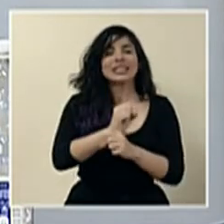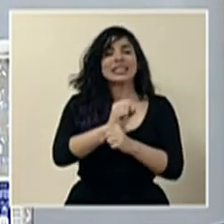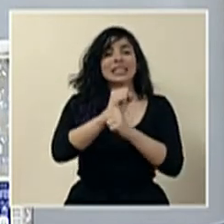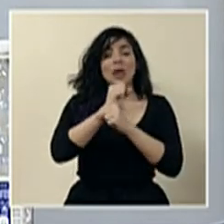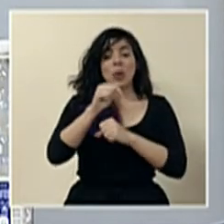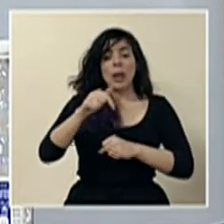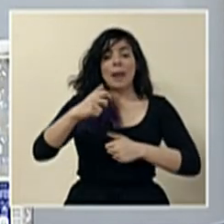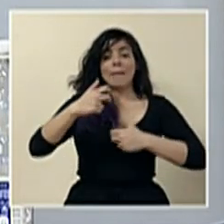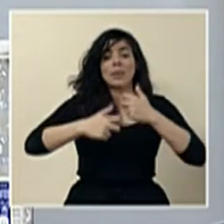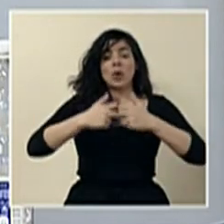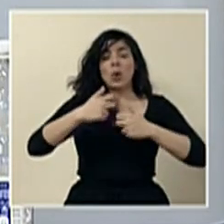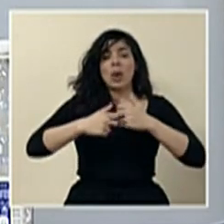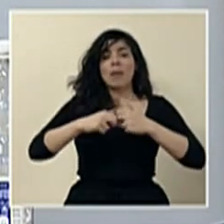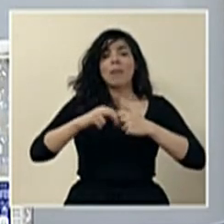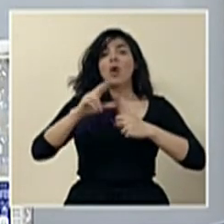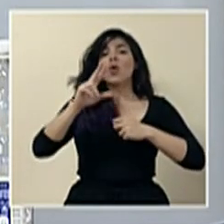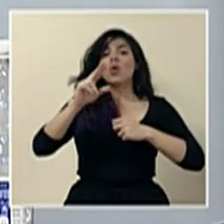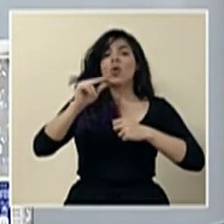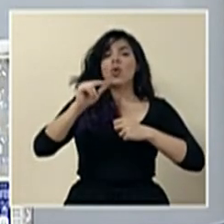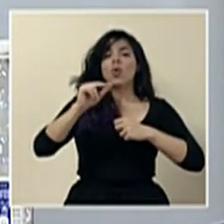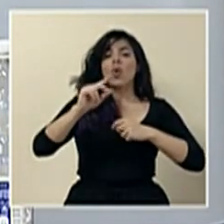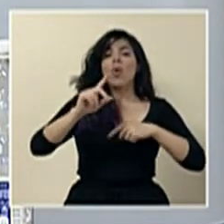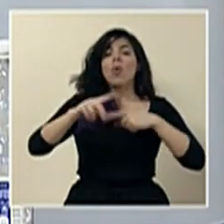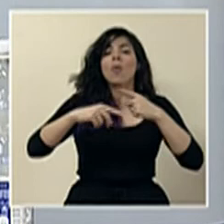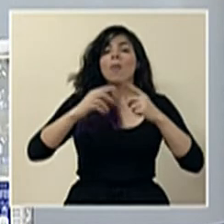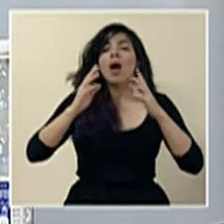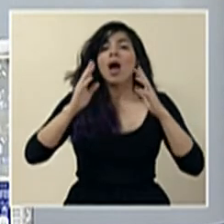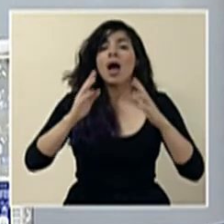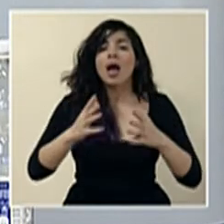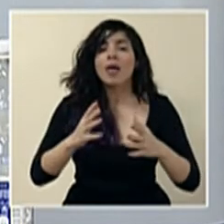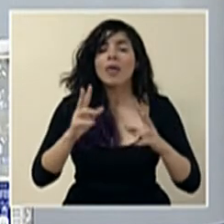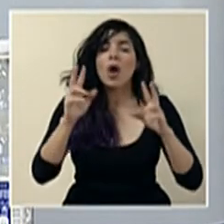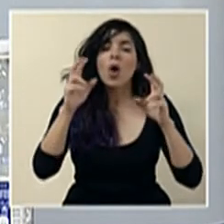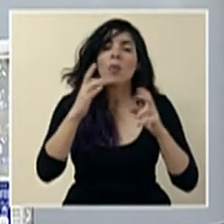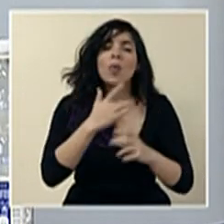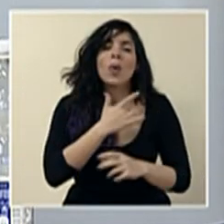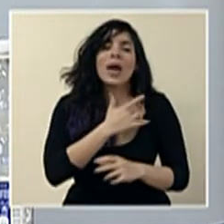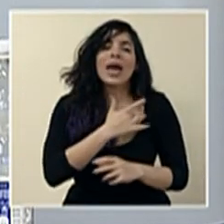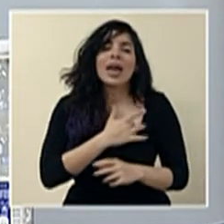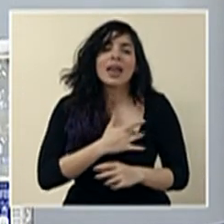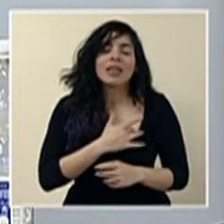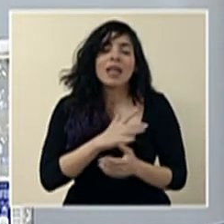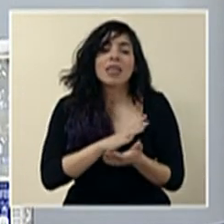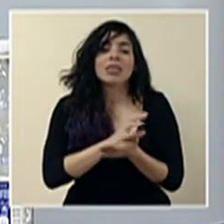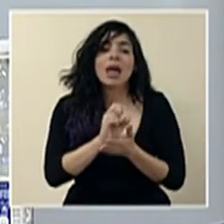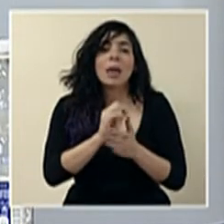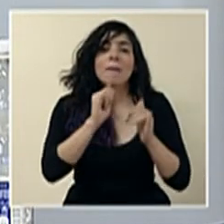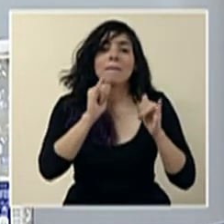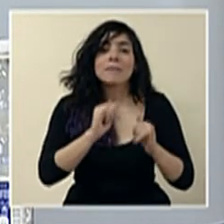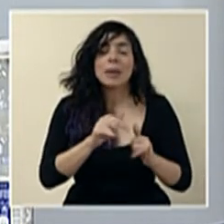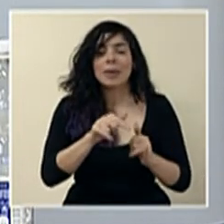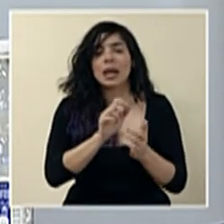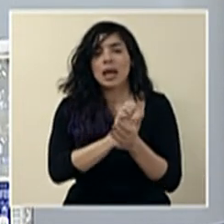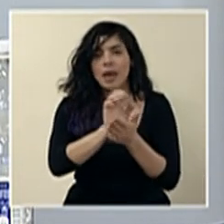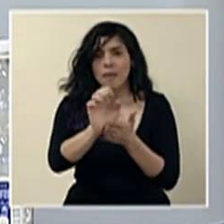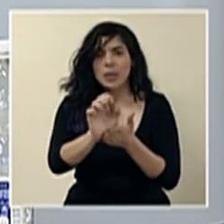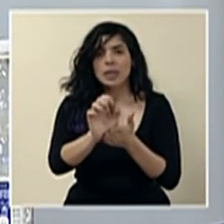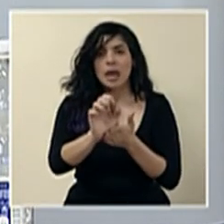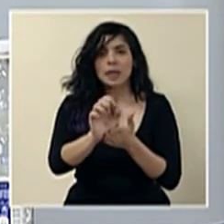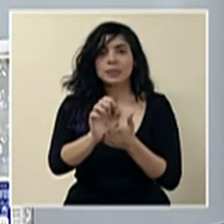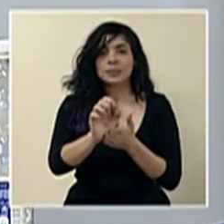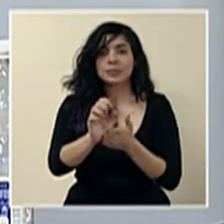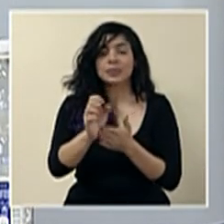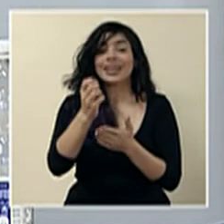crisis no va a dejar heridas y daños permanentes en